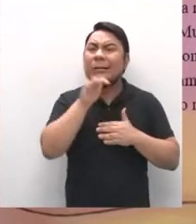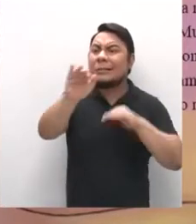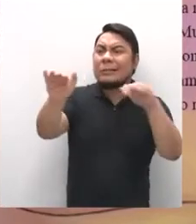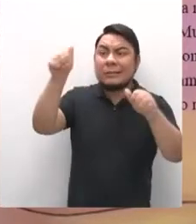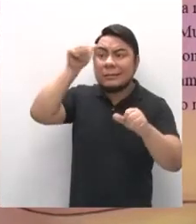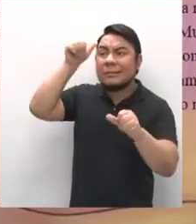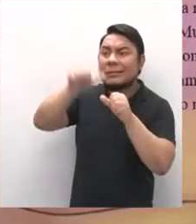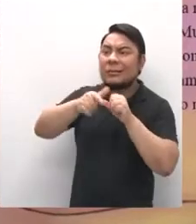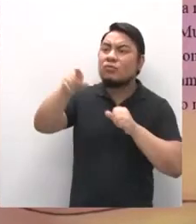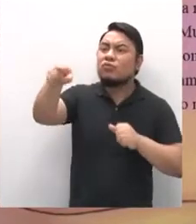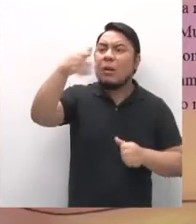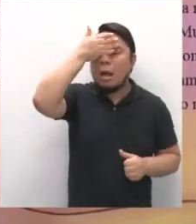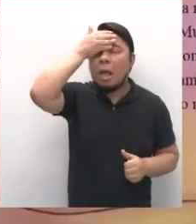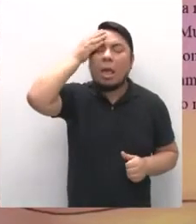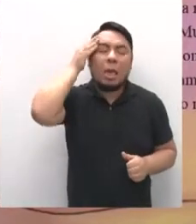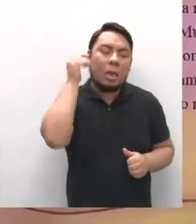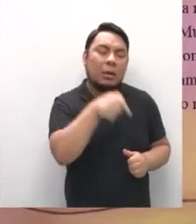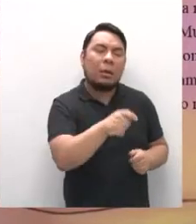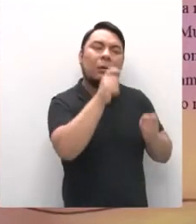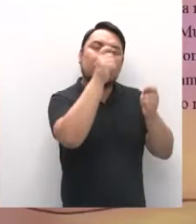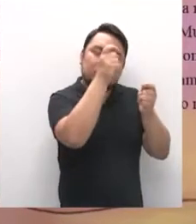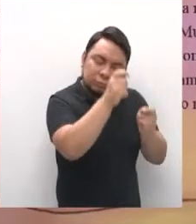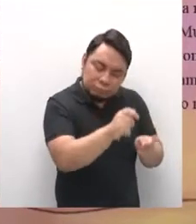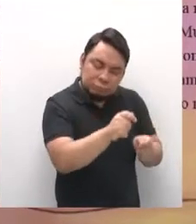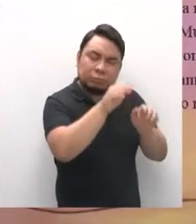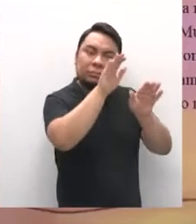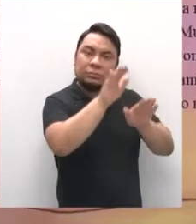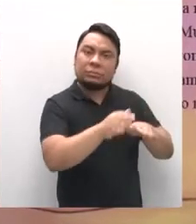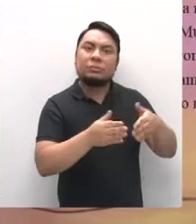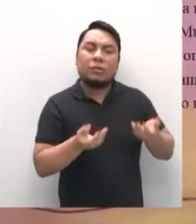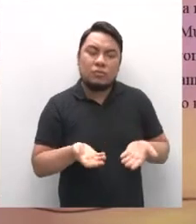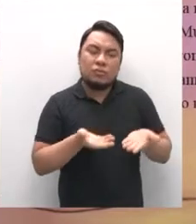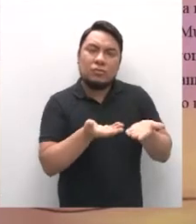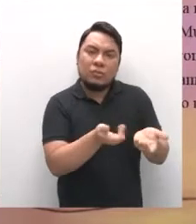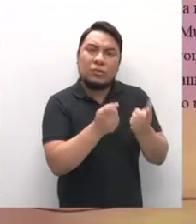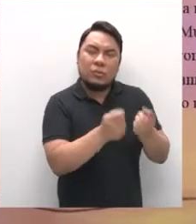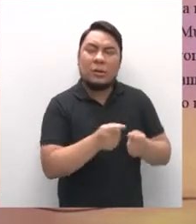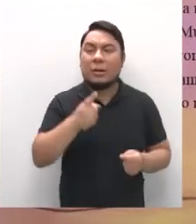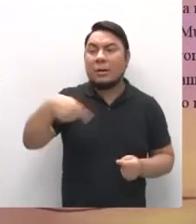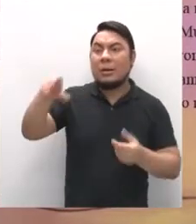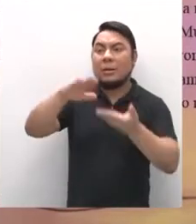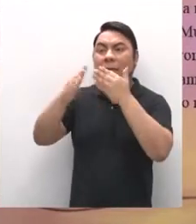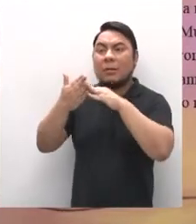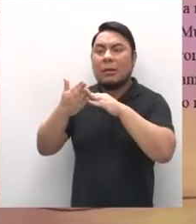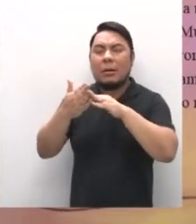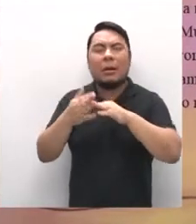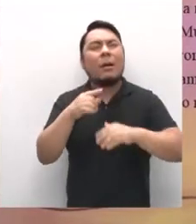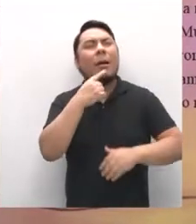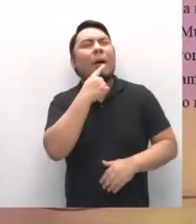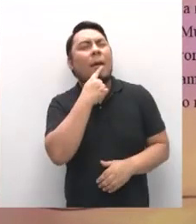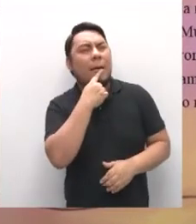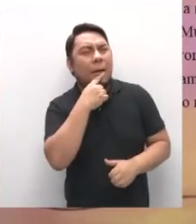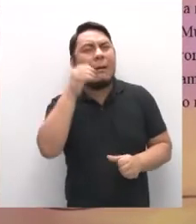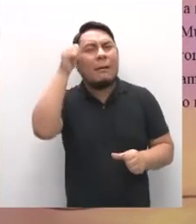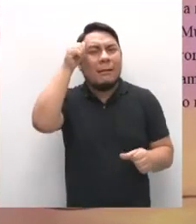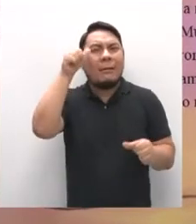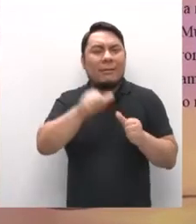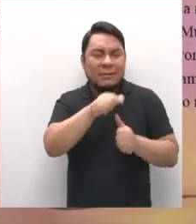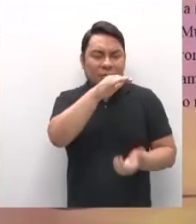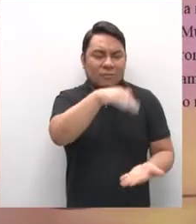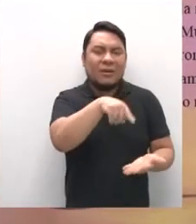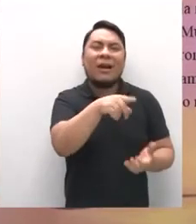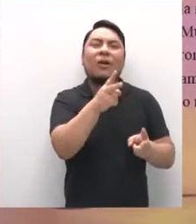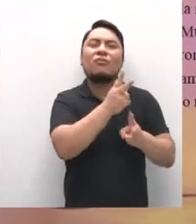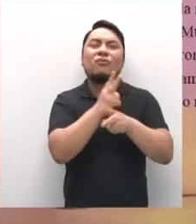todos que lo habían olvidado. Entonces recordaron en el pueblo que el Muki es el guardián de la mina